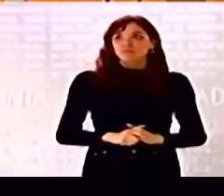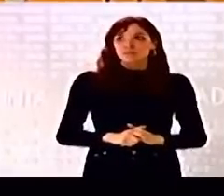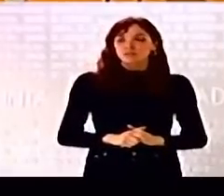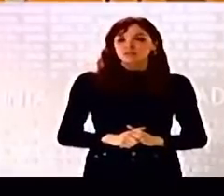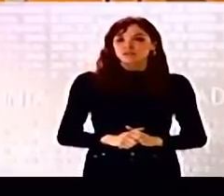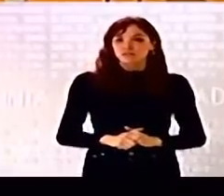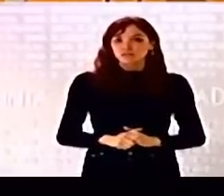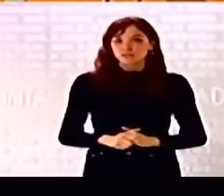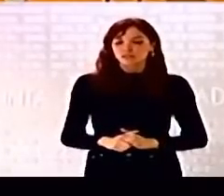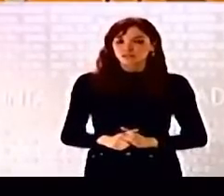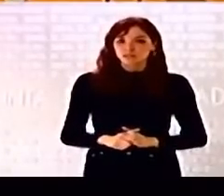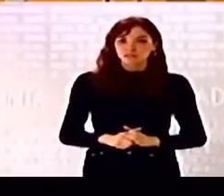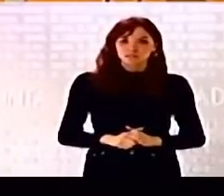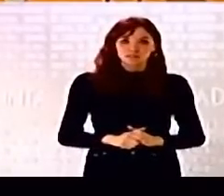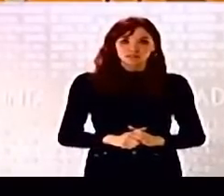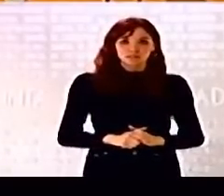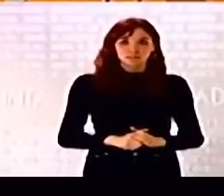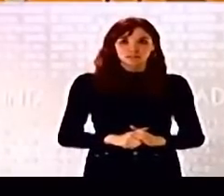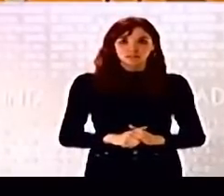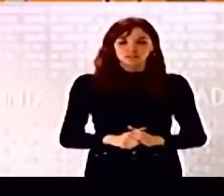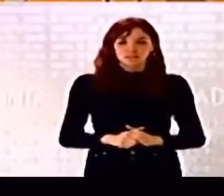Micrófono, por favor.